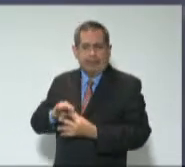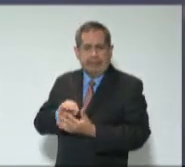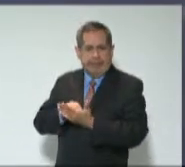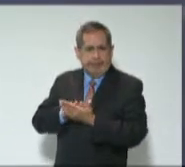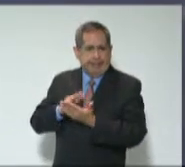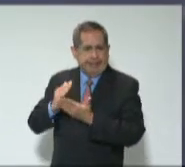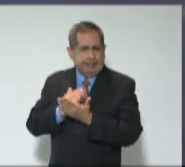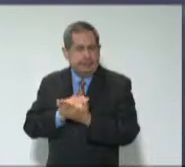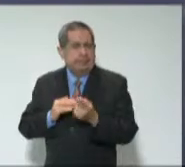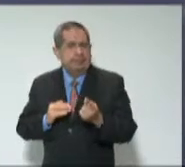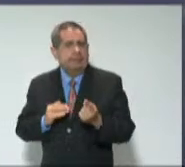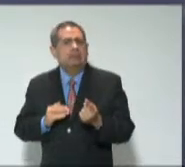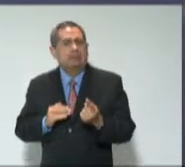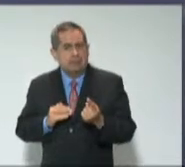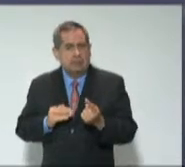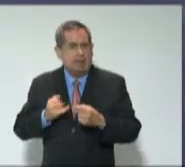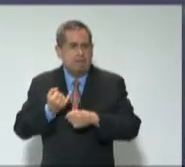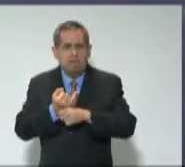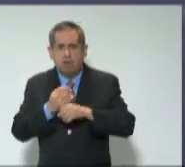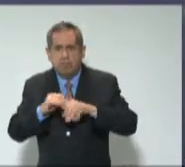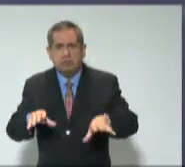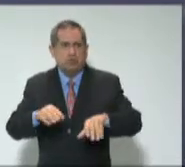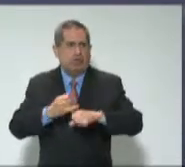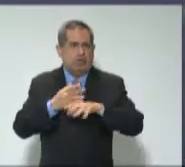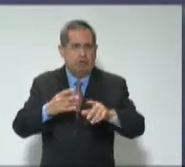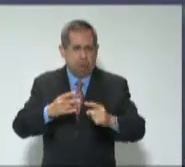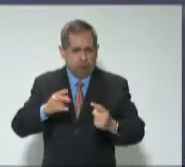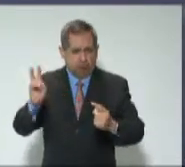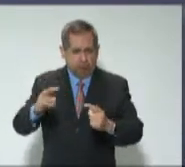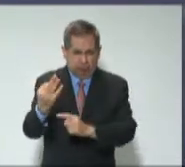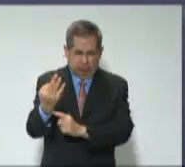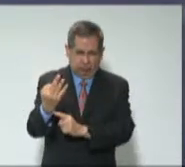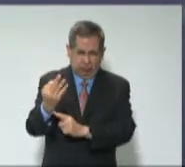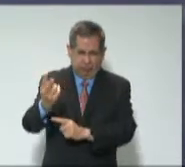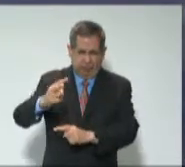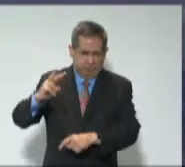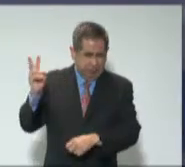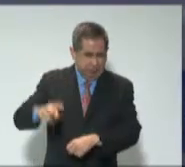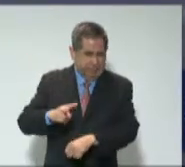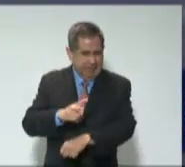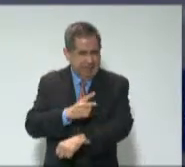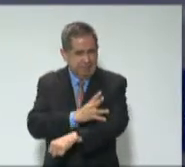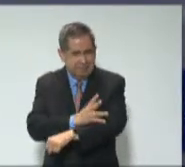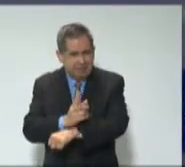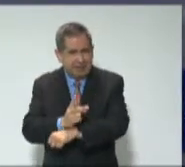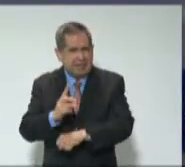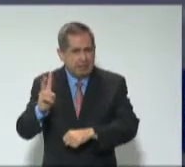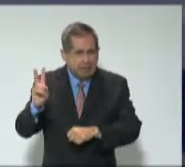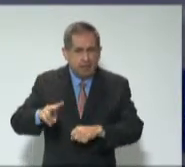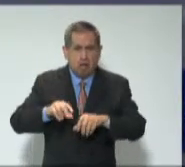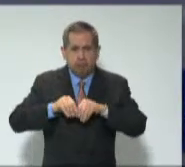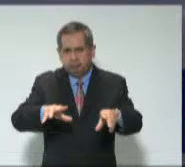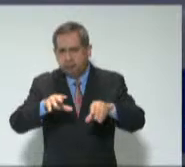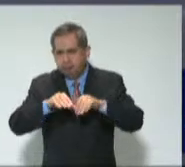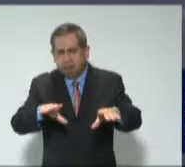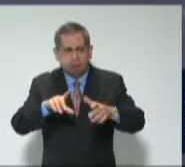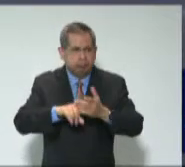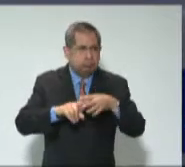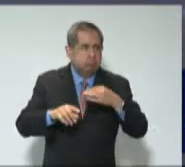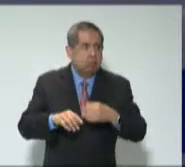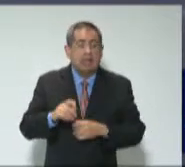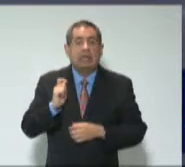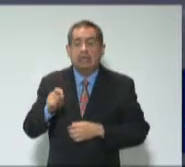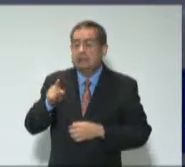pública que la información sea veraz que las instituciones responsables de la